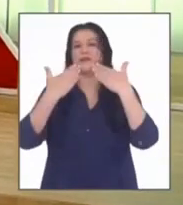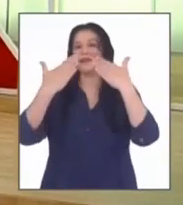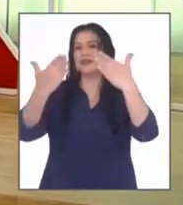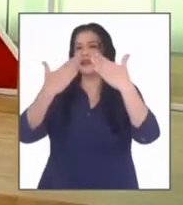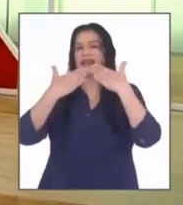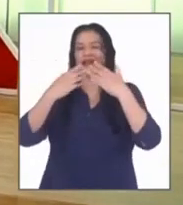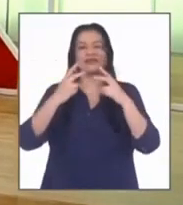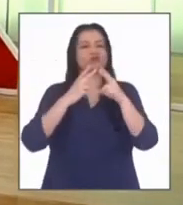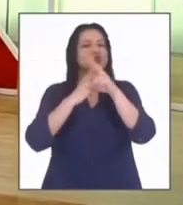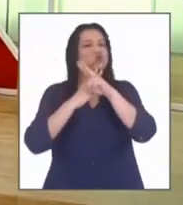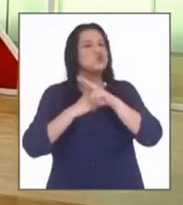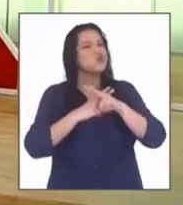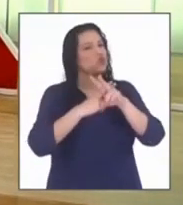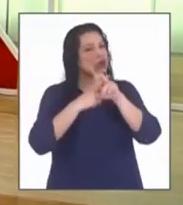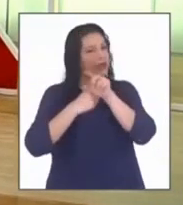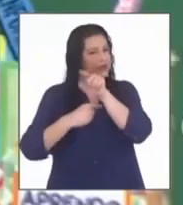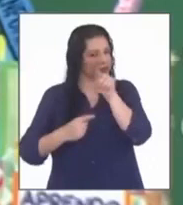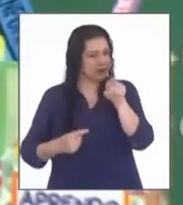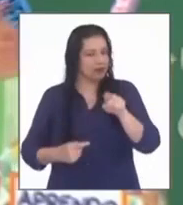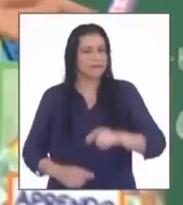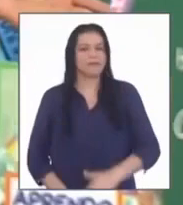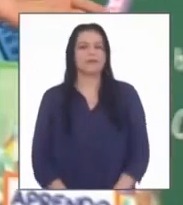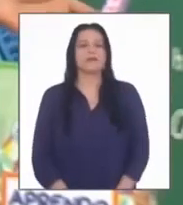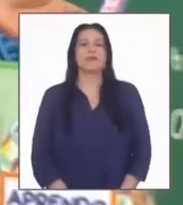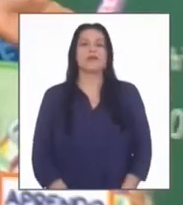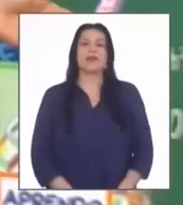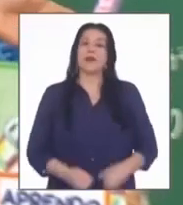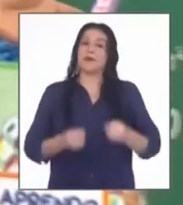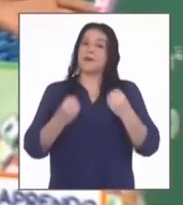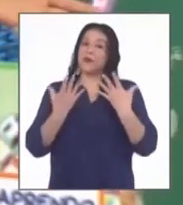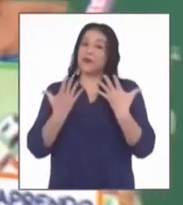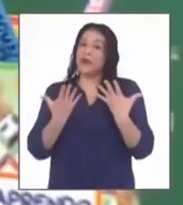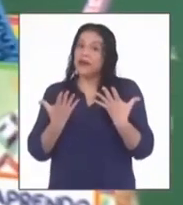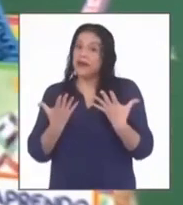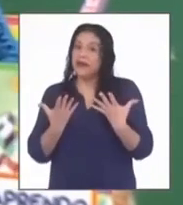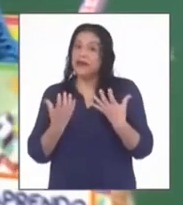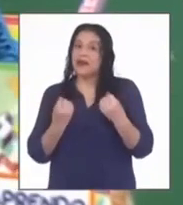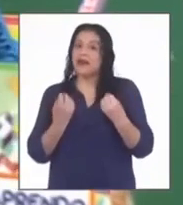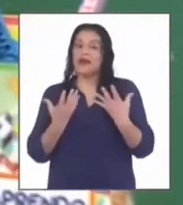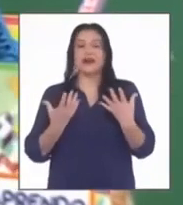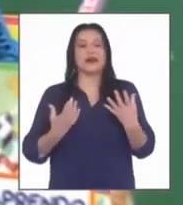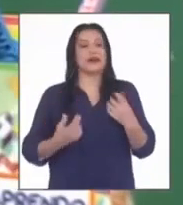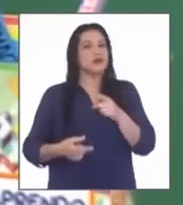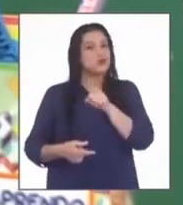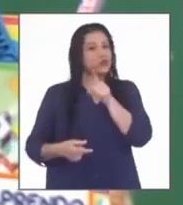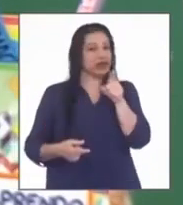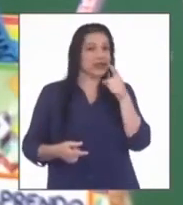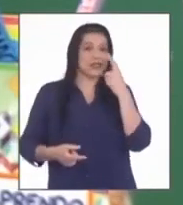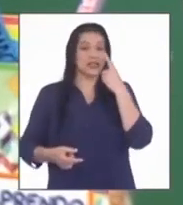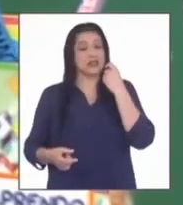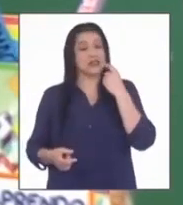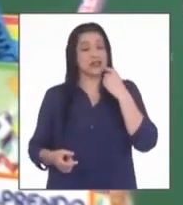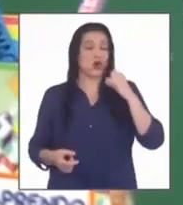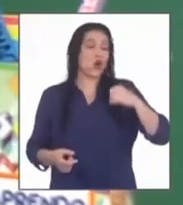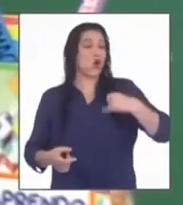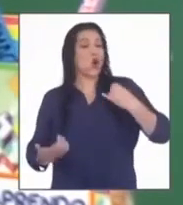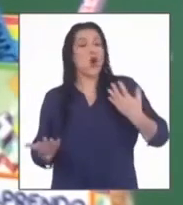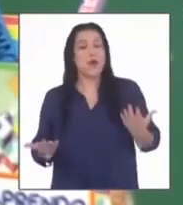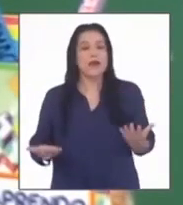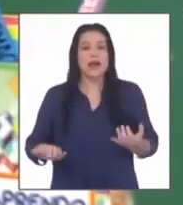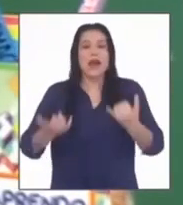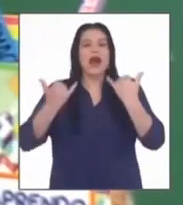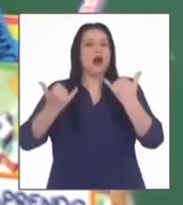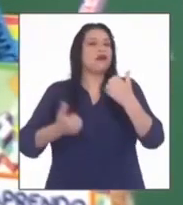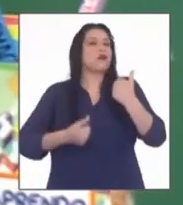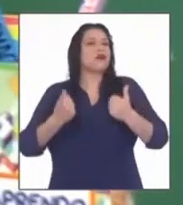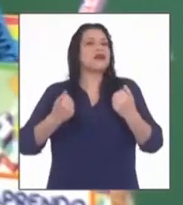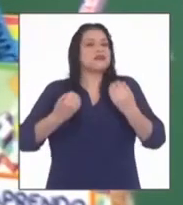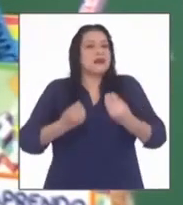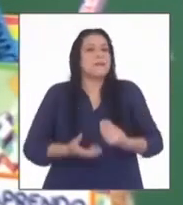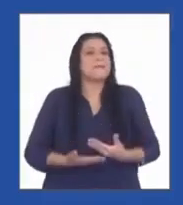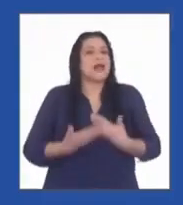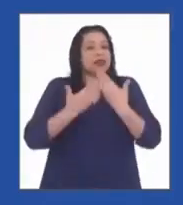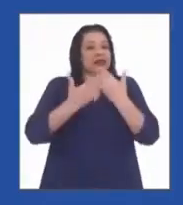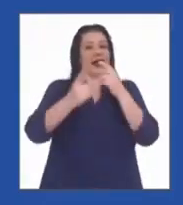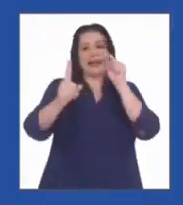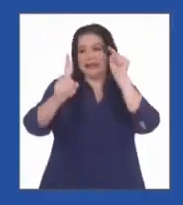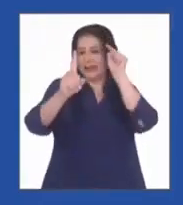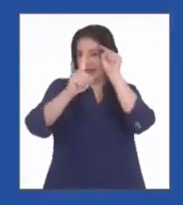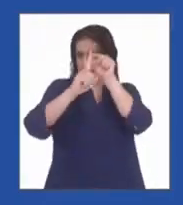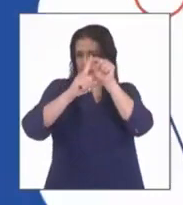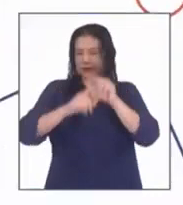gracias. Cuídese mucho, profesora. Muy bien, señoritas y jóvenes. Toca ahora plantearles el